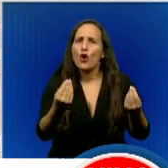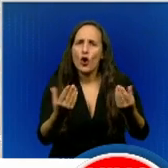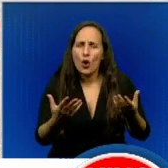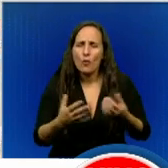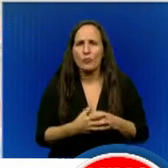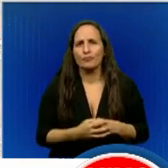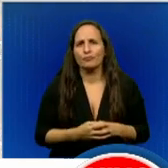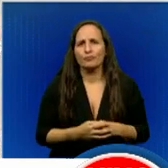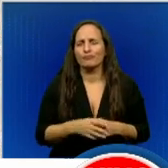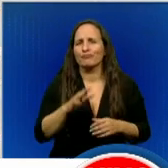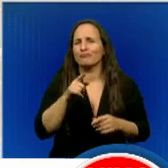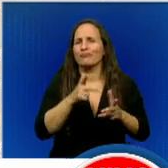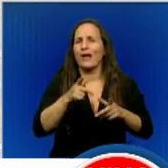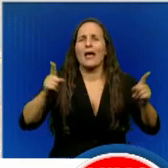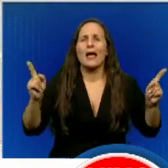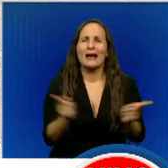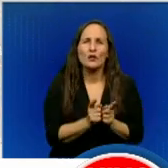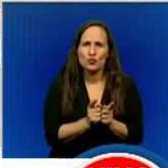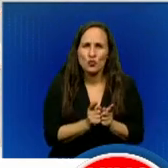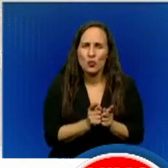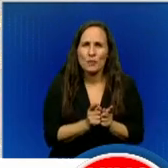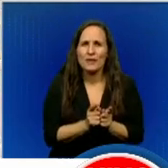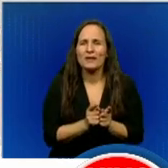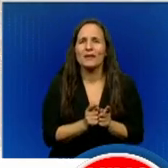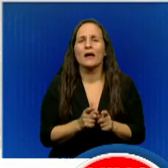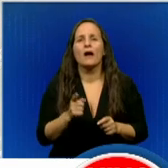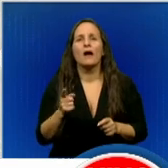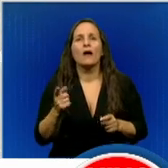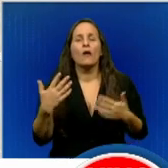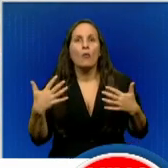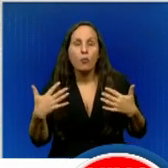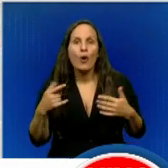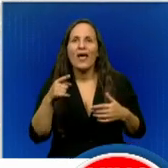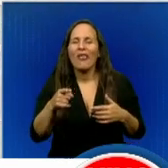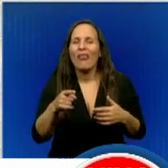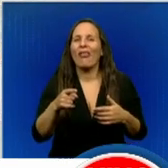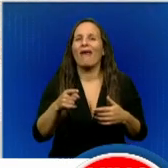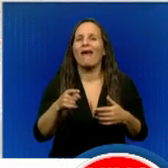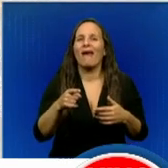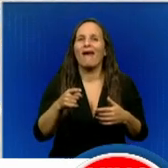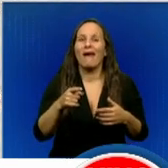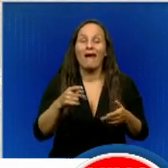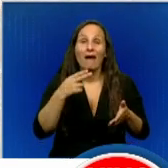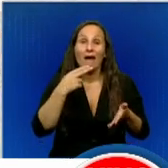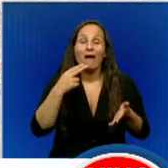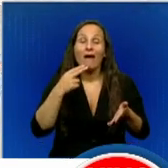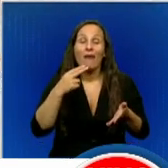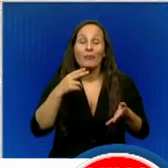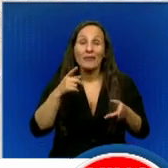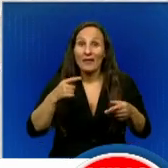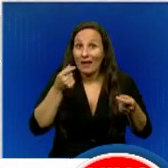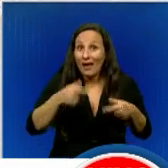básicamente resume de forma resumida podrán suspender la desgravación inmediata de los ingresos